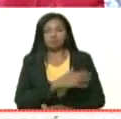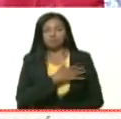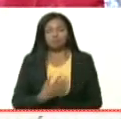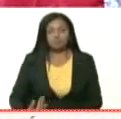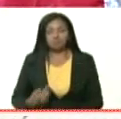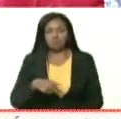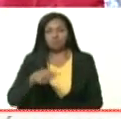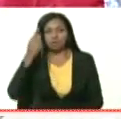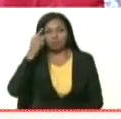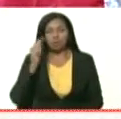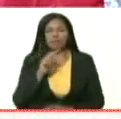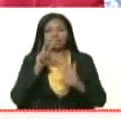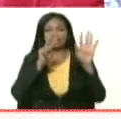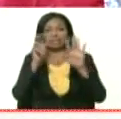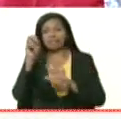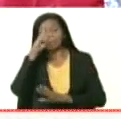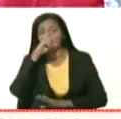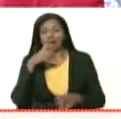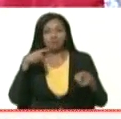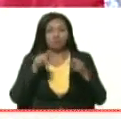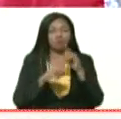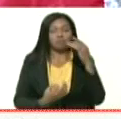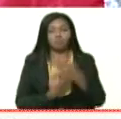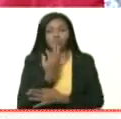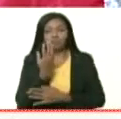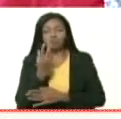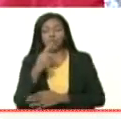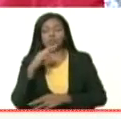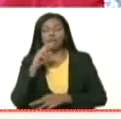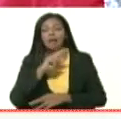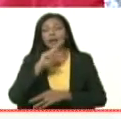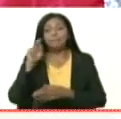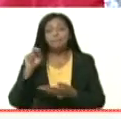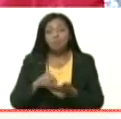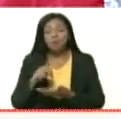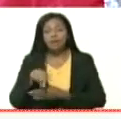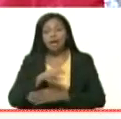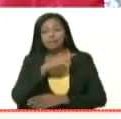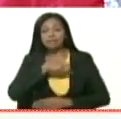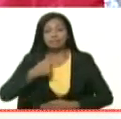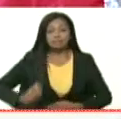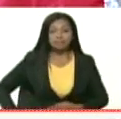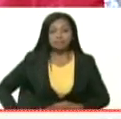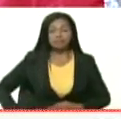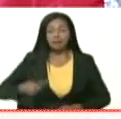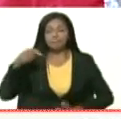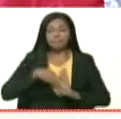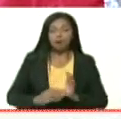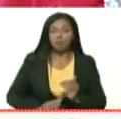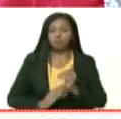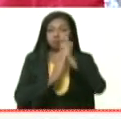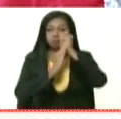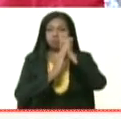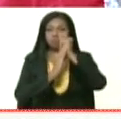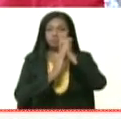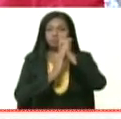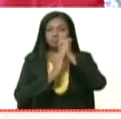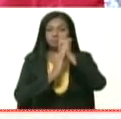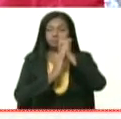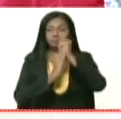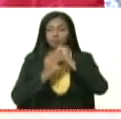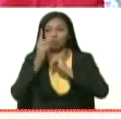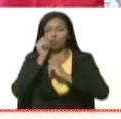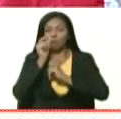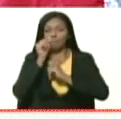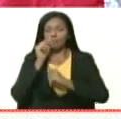hoy, hace 70 años, de la fundación de la República Popular China, bajo el mando del